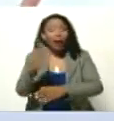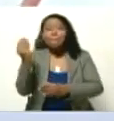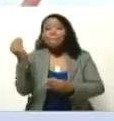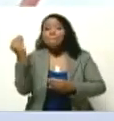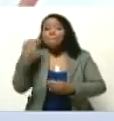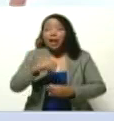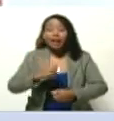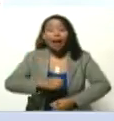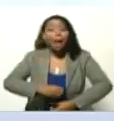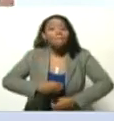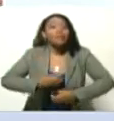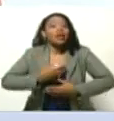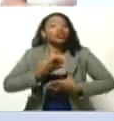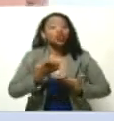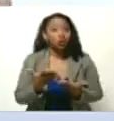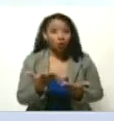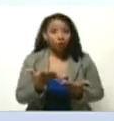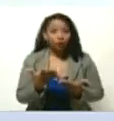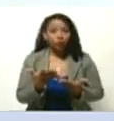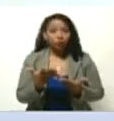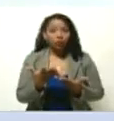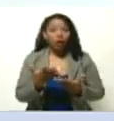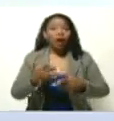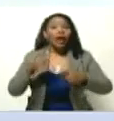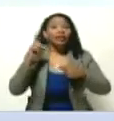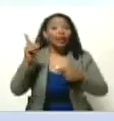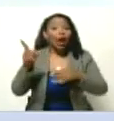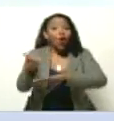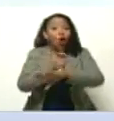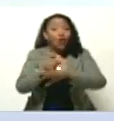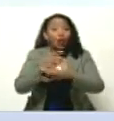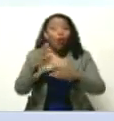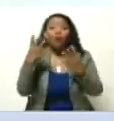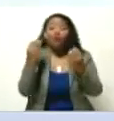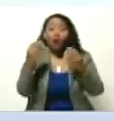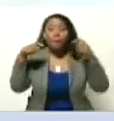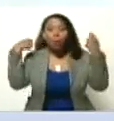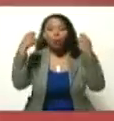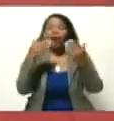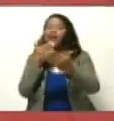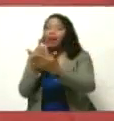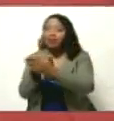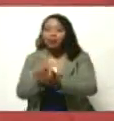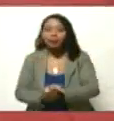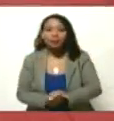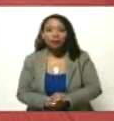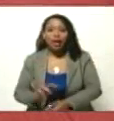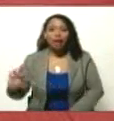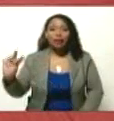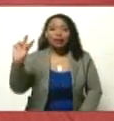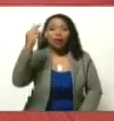expresión, bueno, de un gobierno eminentemente popular. Gracias.